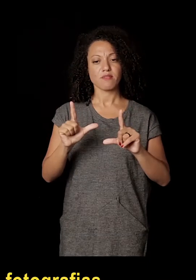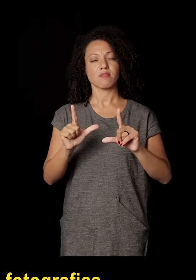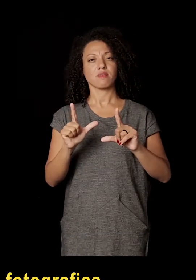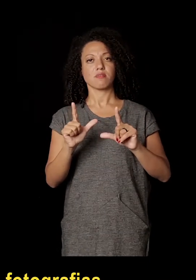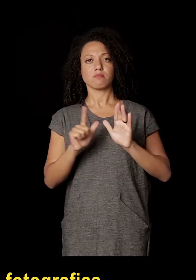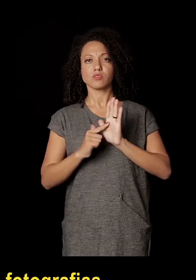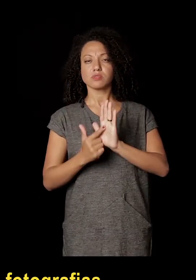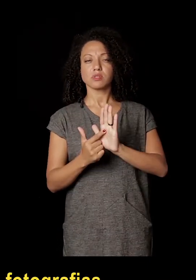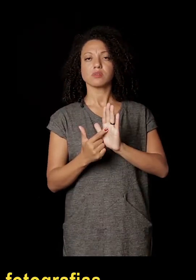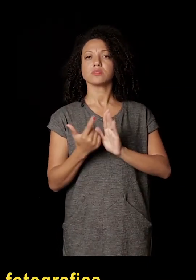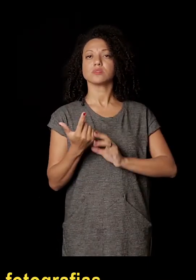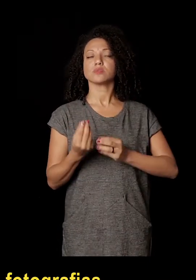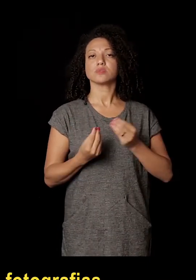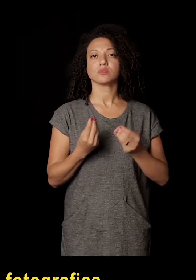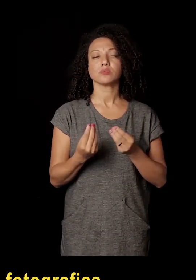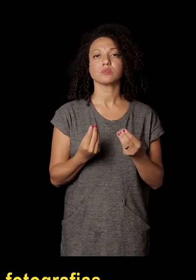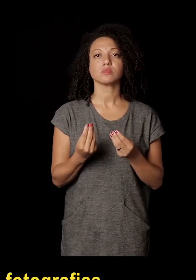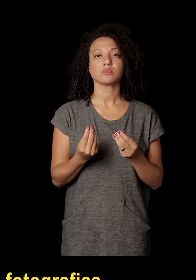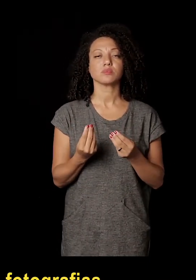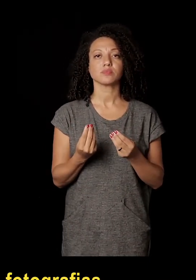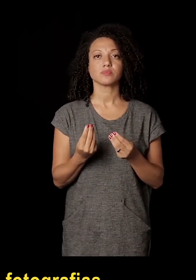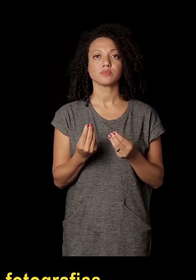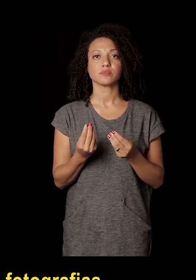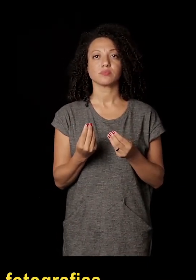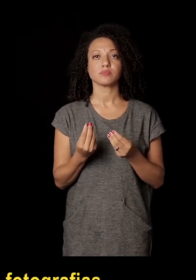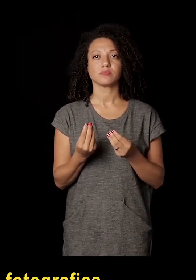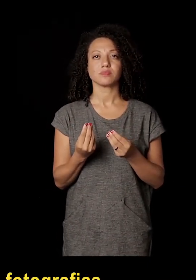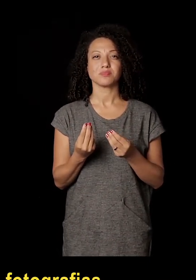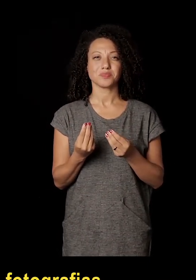estas fotografías de pantallas de la televisión para hablar